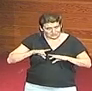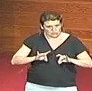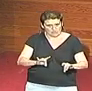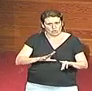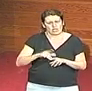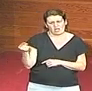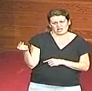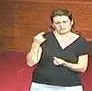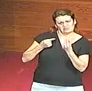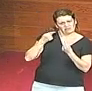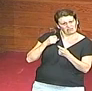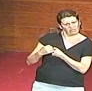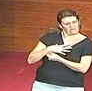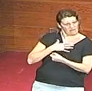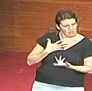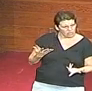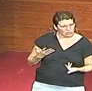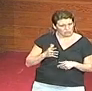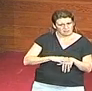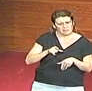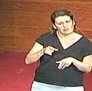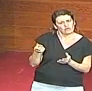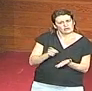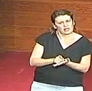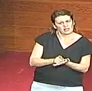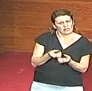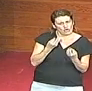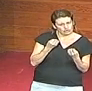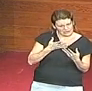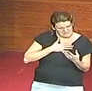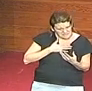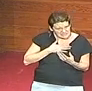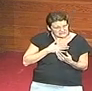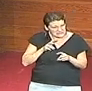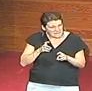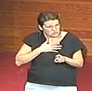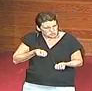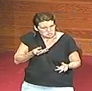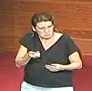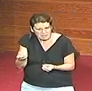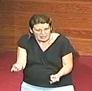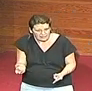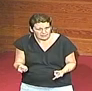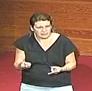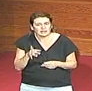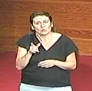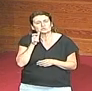difamado para que no vuelvas a contar nada de las tramas que tengo y los tejemanejes que tengo. Incluso se ha generado el